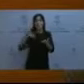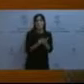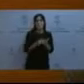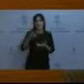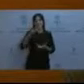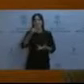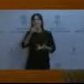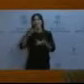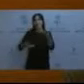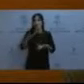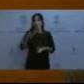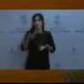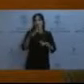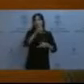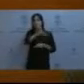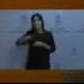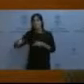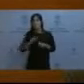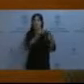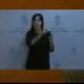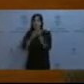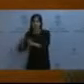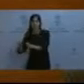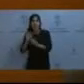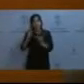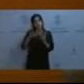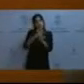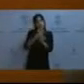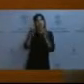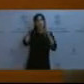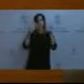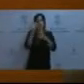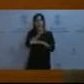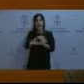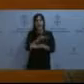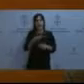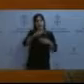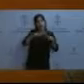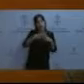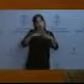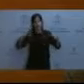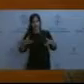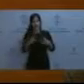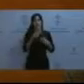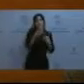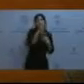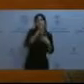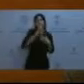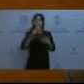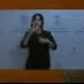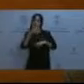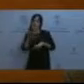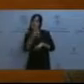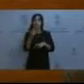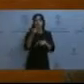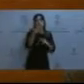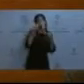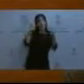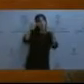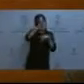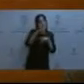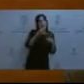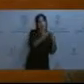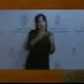mes, lo que podemos considerar una ganadería mediana, grande. 30 litros vaca día, con 70 vacas de